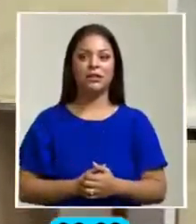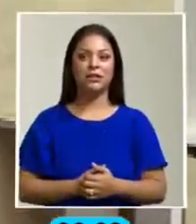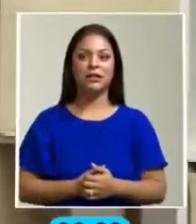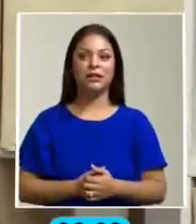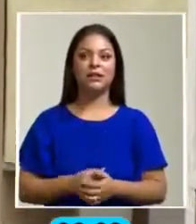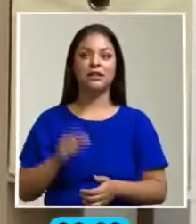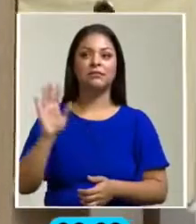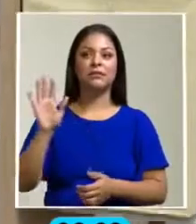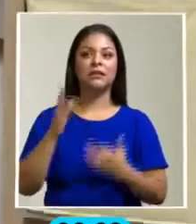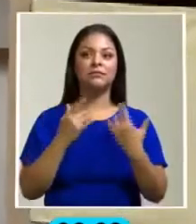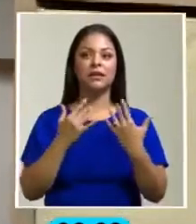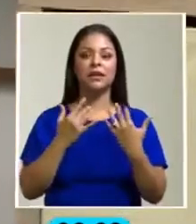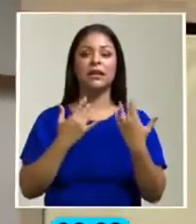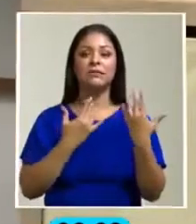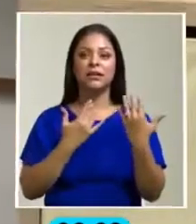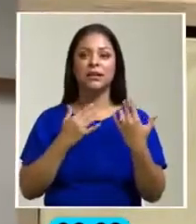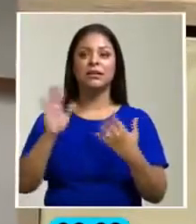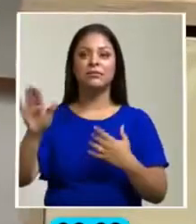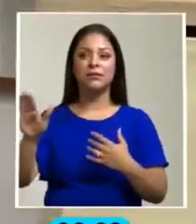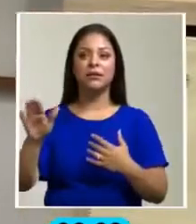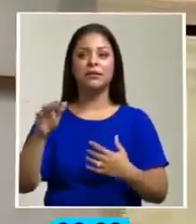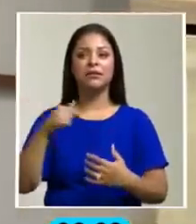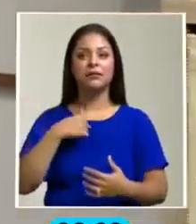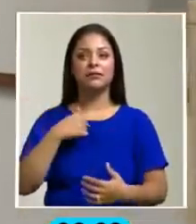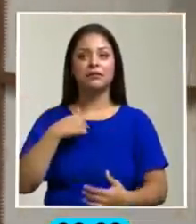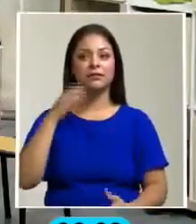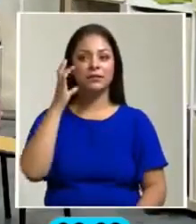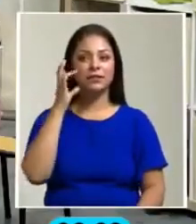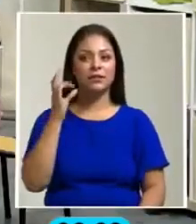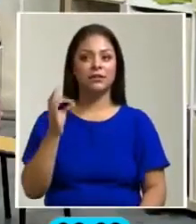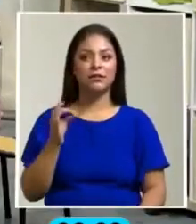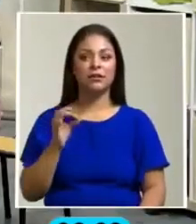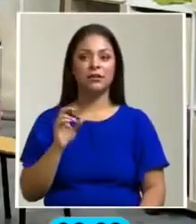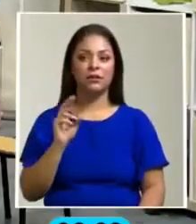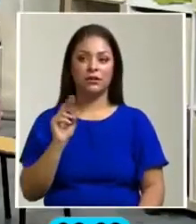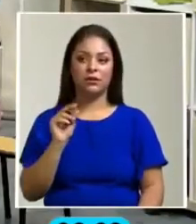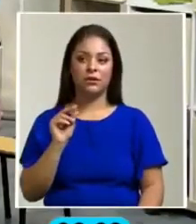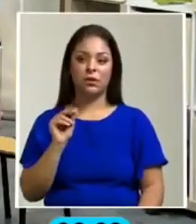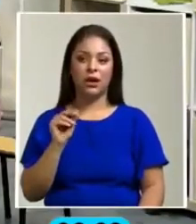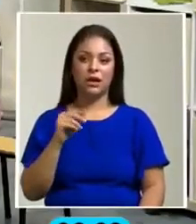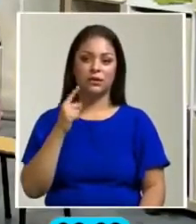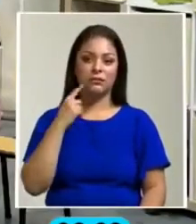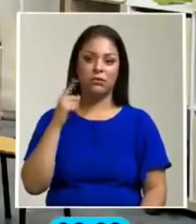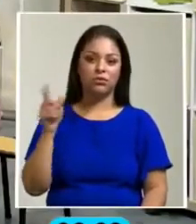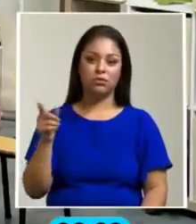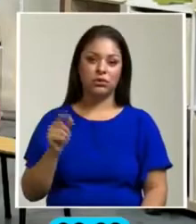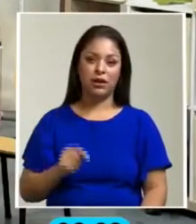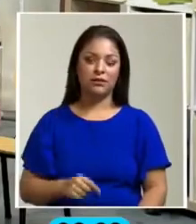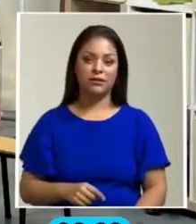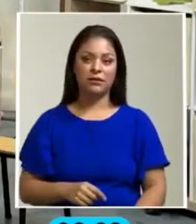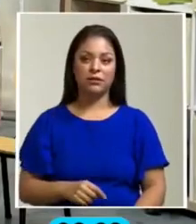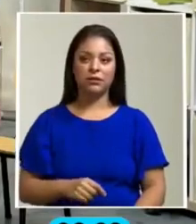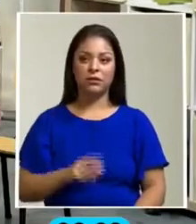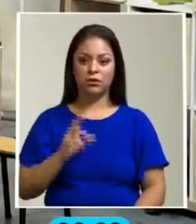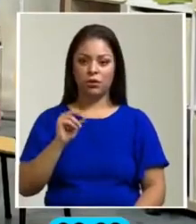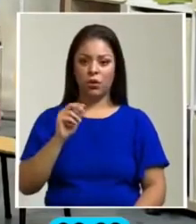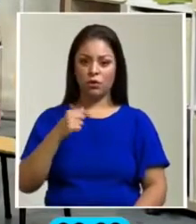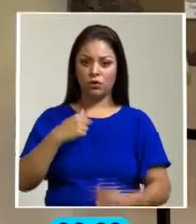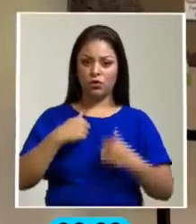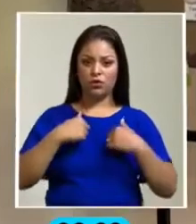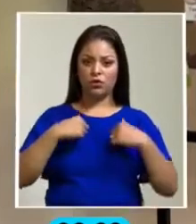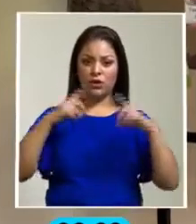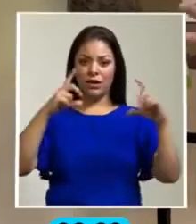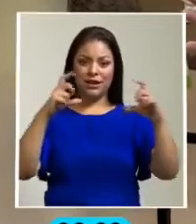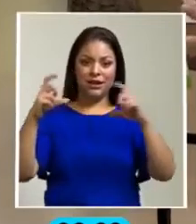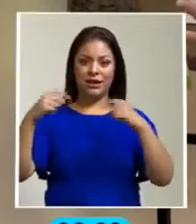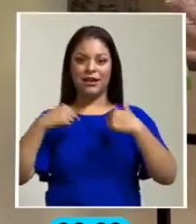es que, Carlita, escucha. ¿Sí? Es que yo creo que no es por usted, niña Carla. ¿Cómo no es por mí? No, es que creo que